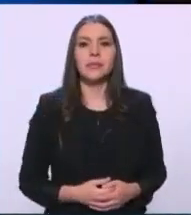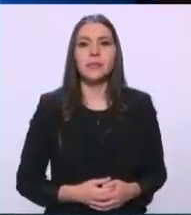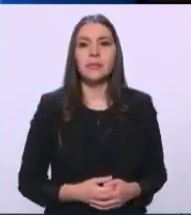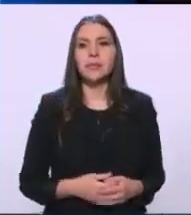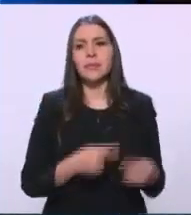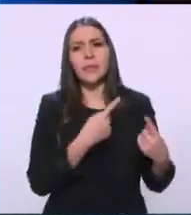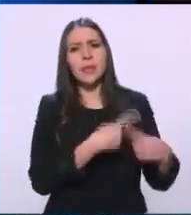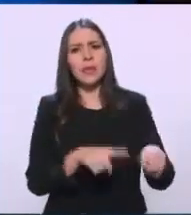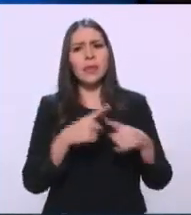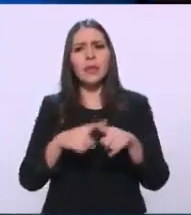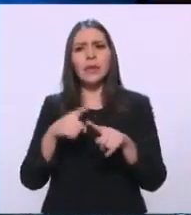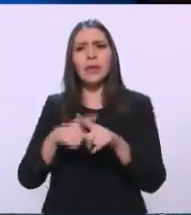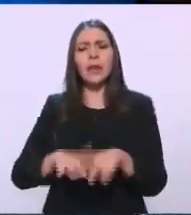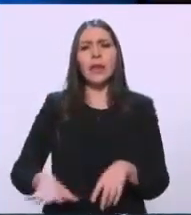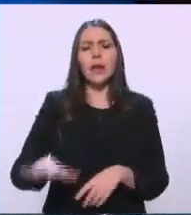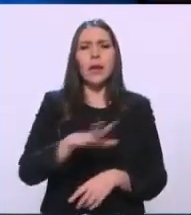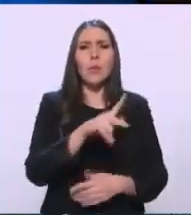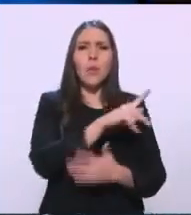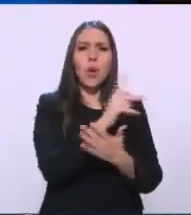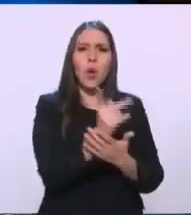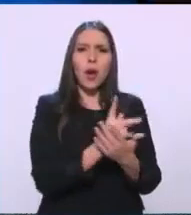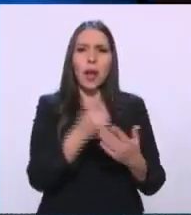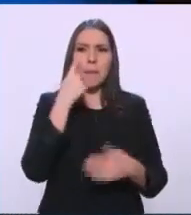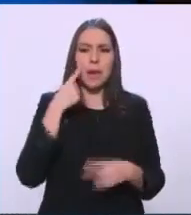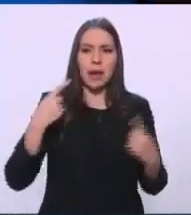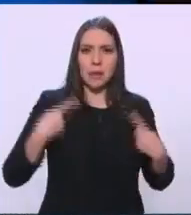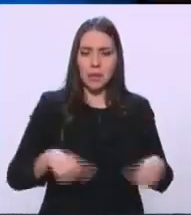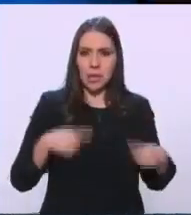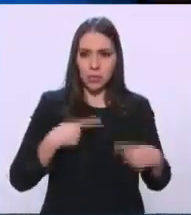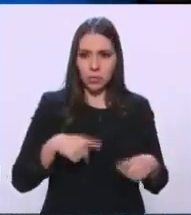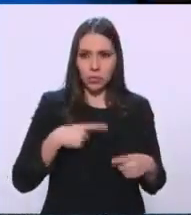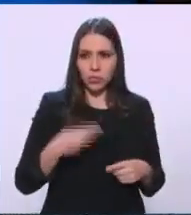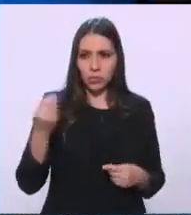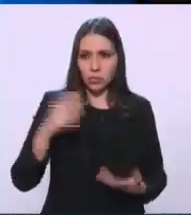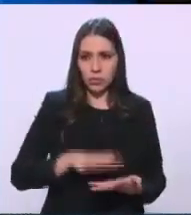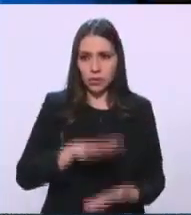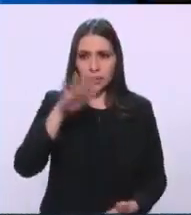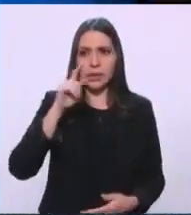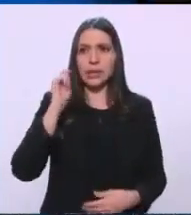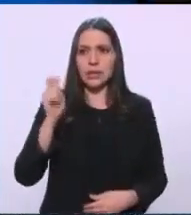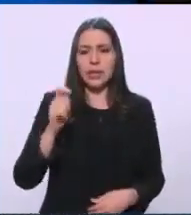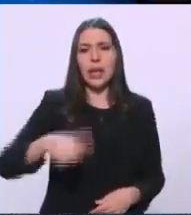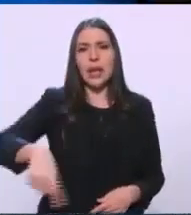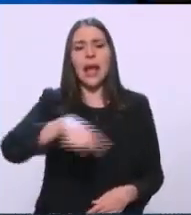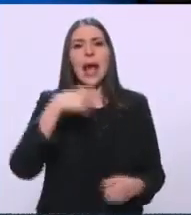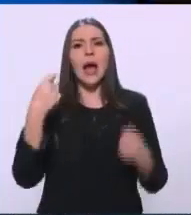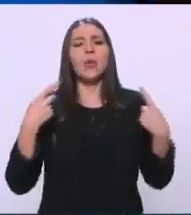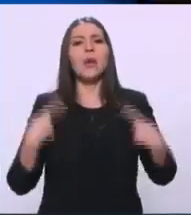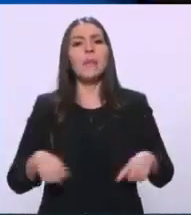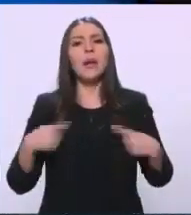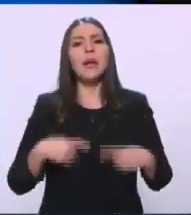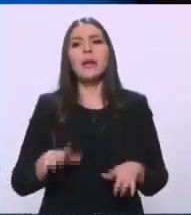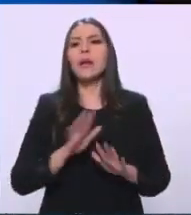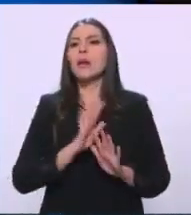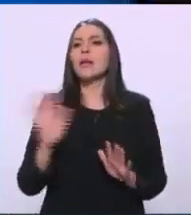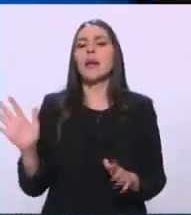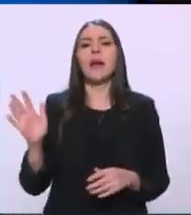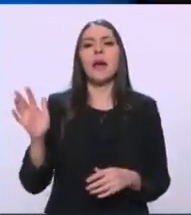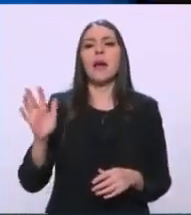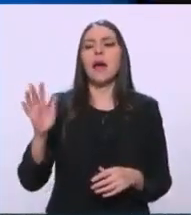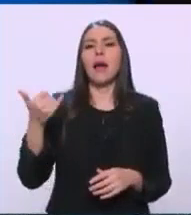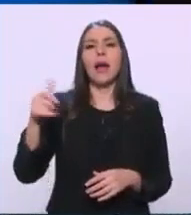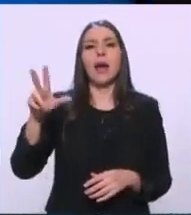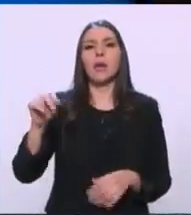los programas sociales están precisamente en la gente que ya se jubiló del mercado laboral,